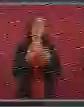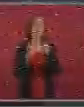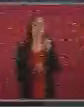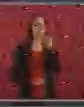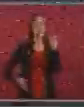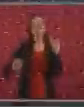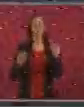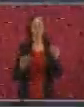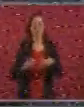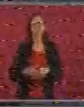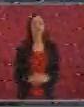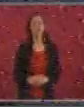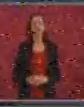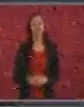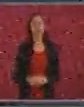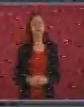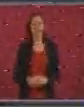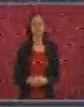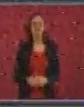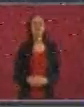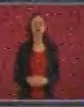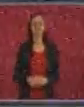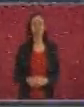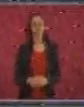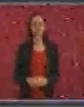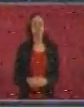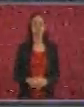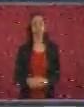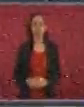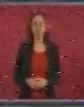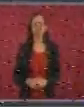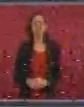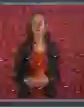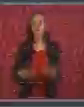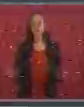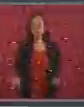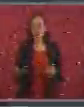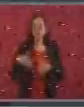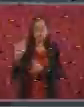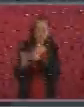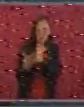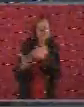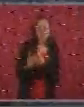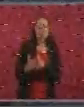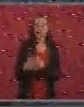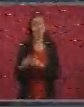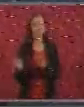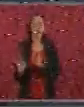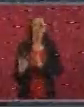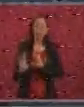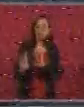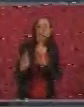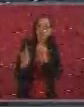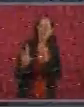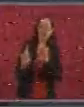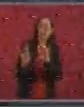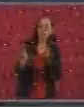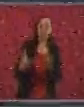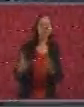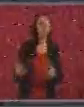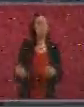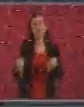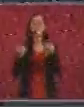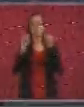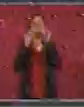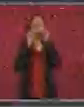¿Y qué parece? Pues parece una estructura ahí de operación electoral. Ahí se va a dar, la gran batalla se va a dar ahí precisamente. Bueno,